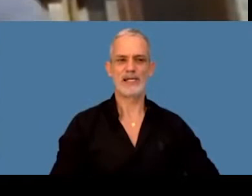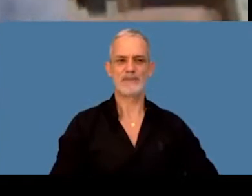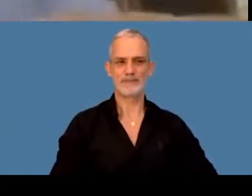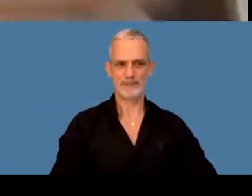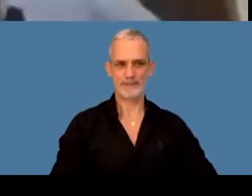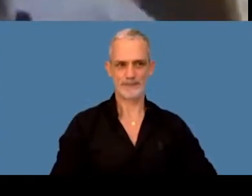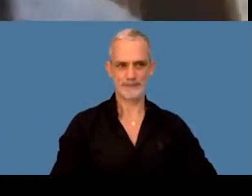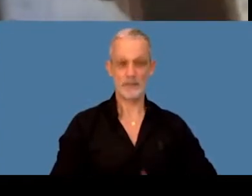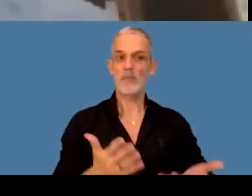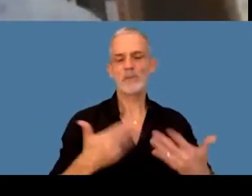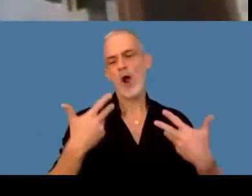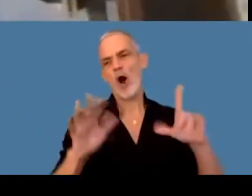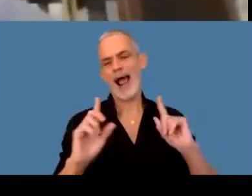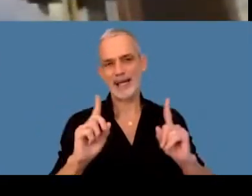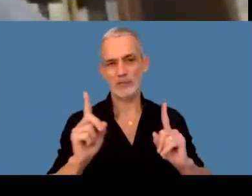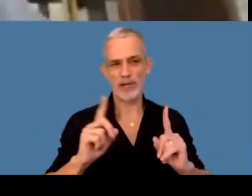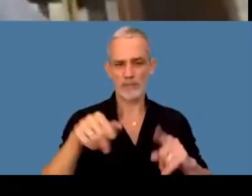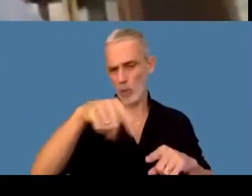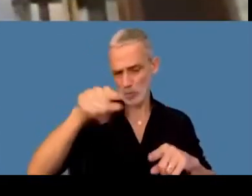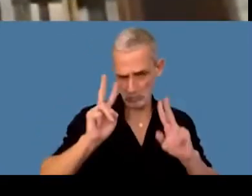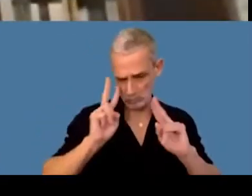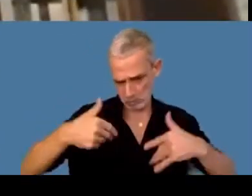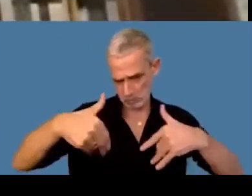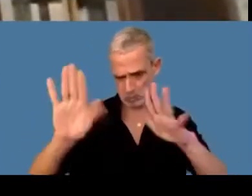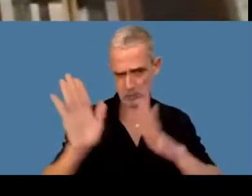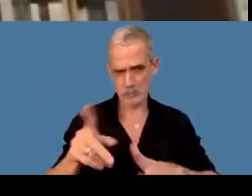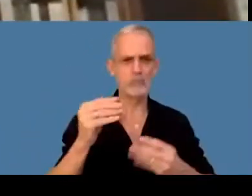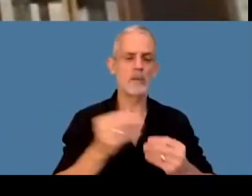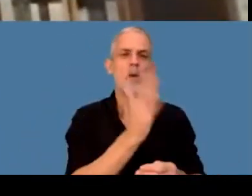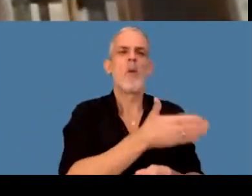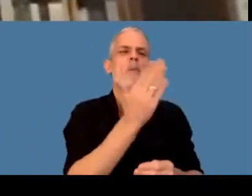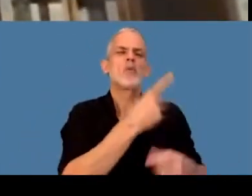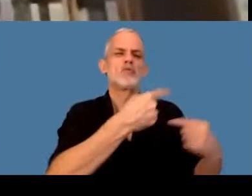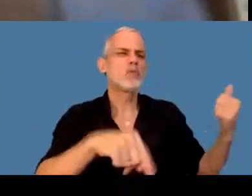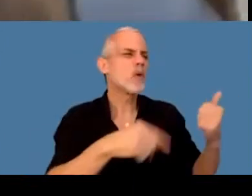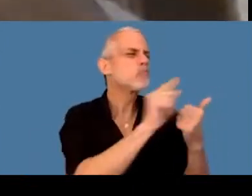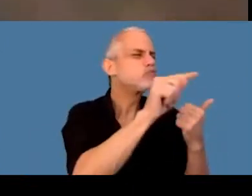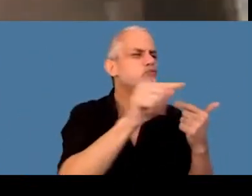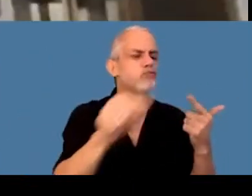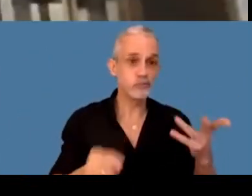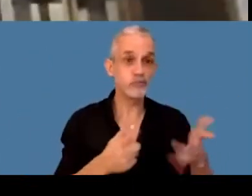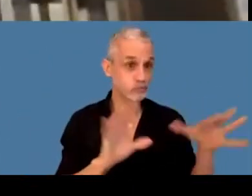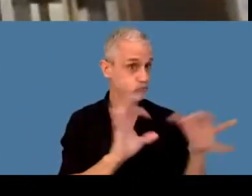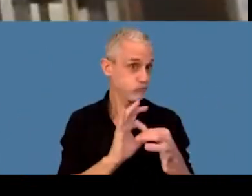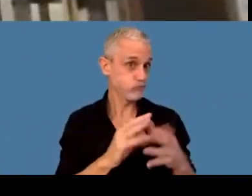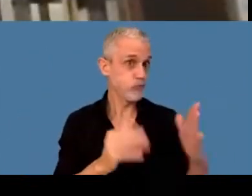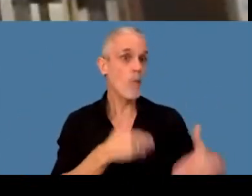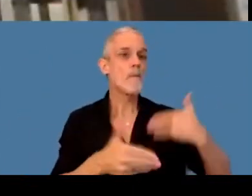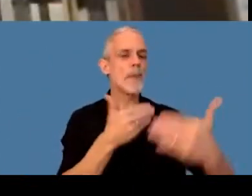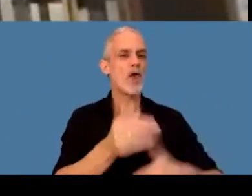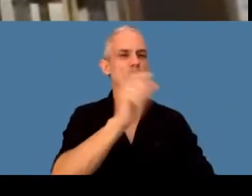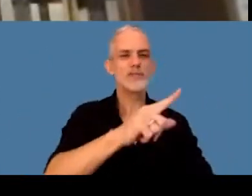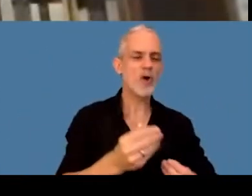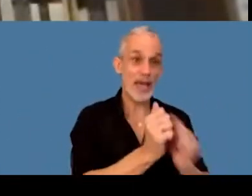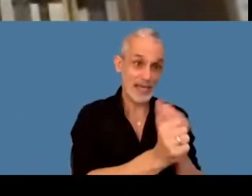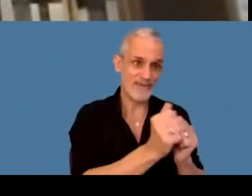No es casualidad que después ustedes verán todo lo que se produjo. Estaba en línea con un proceso de